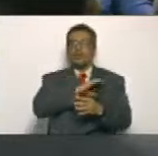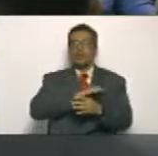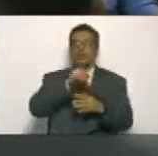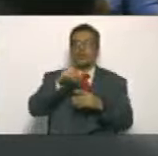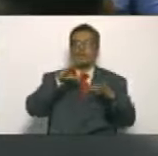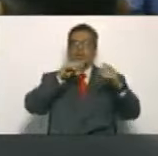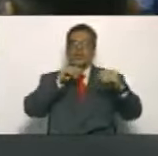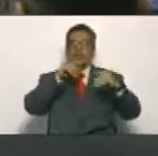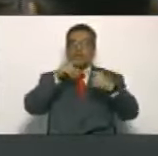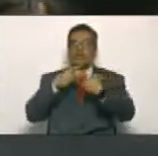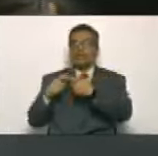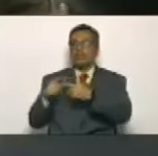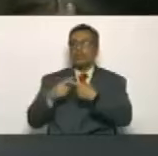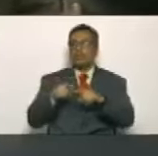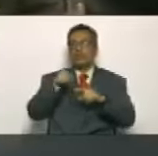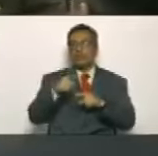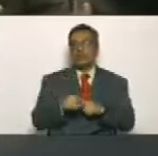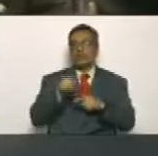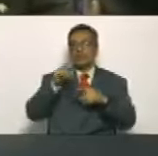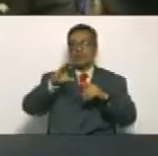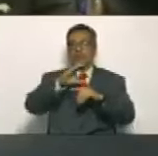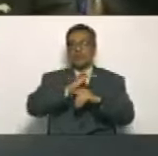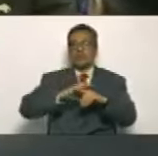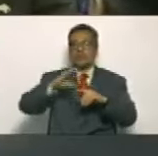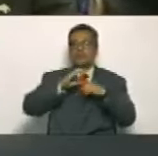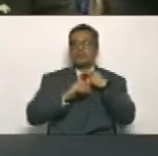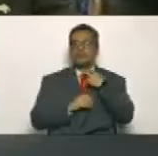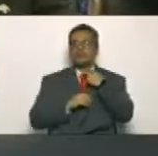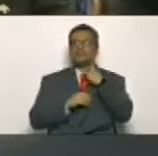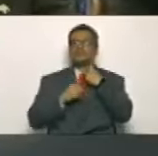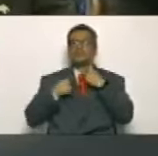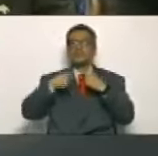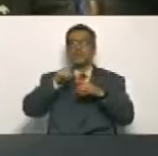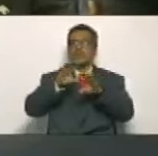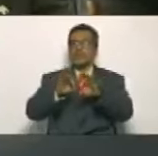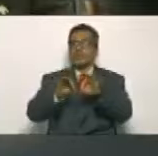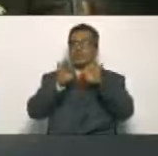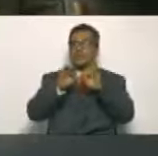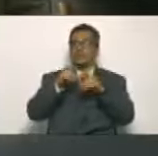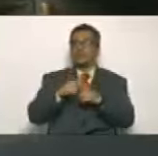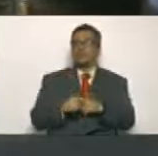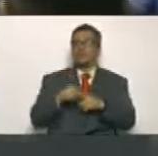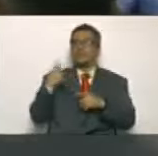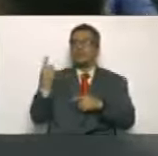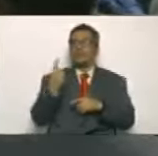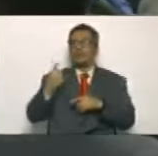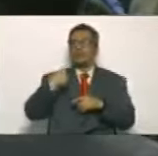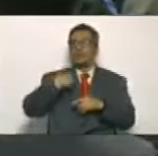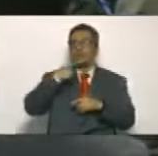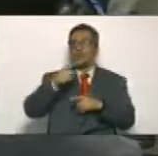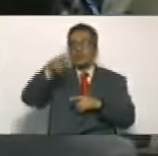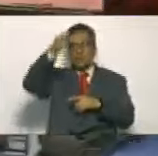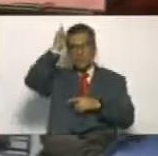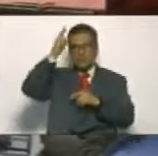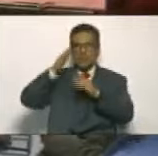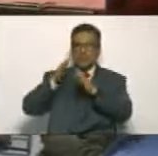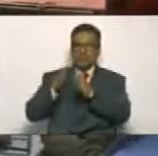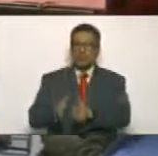para hablar de esas diferencialidades culturales. No soy una especialista, soy simplemente una